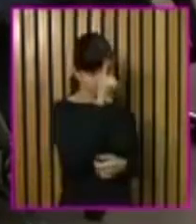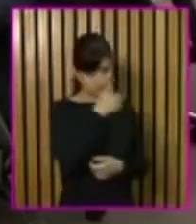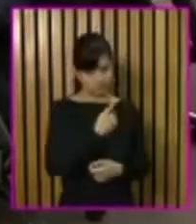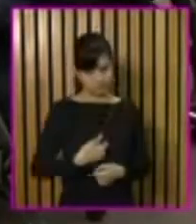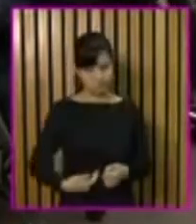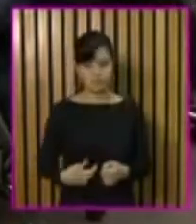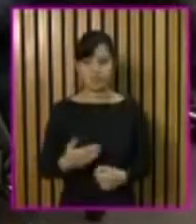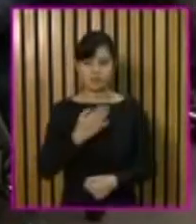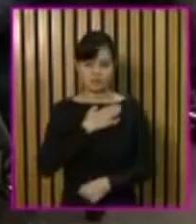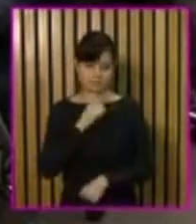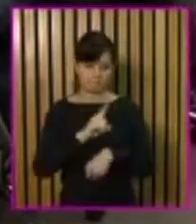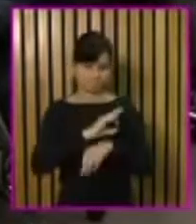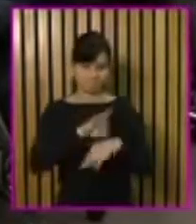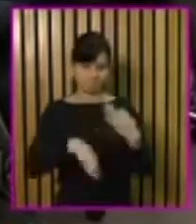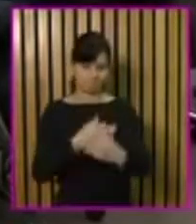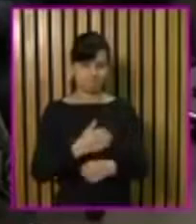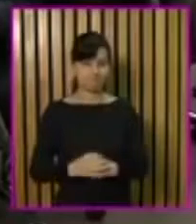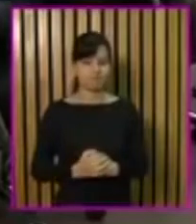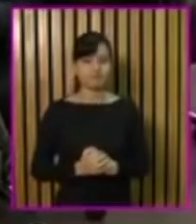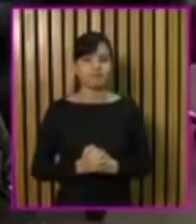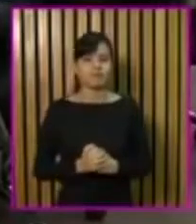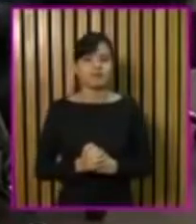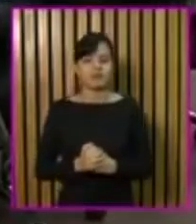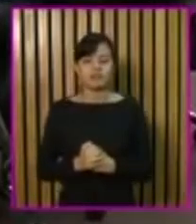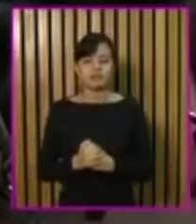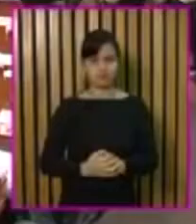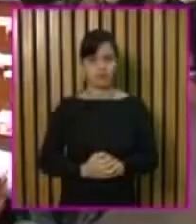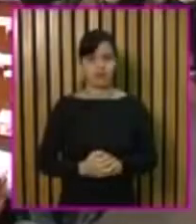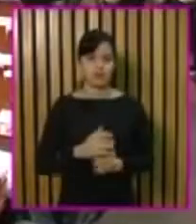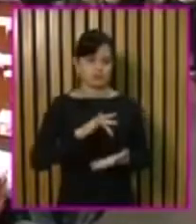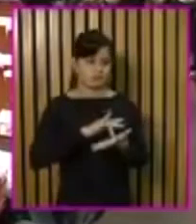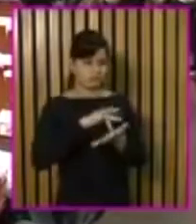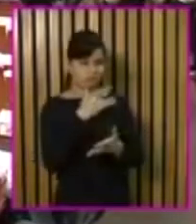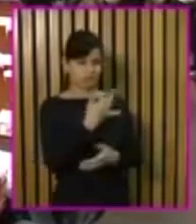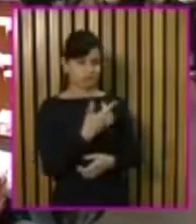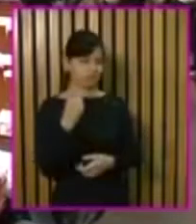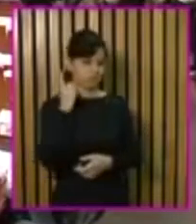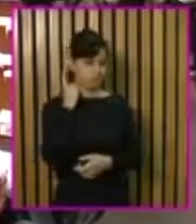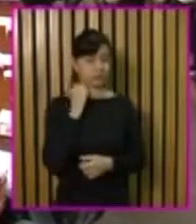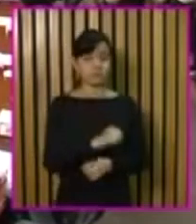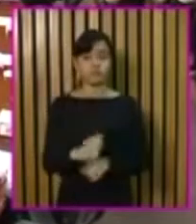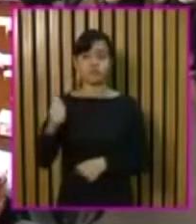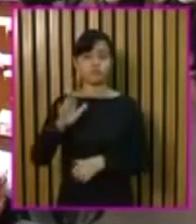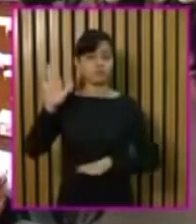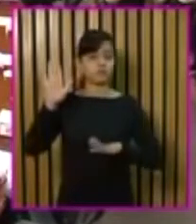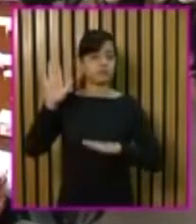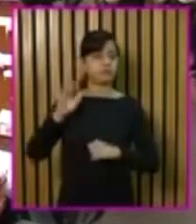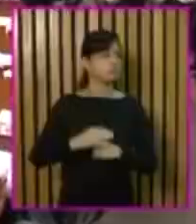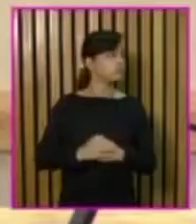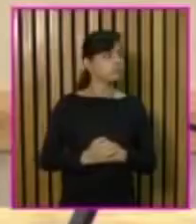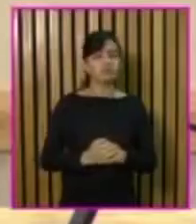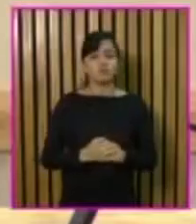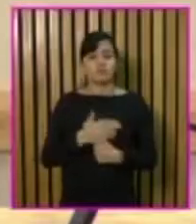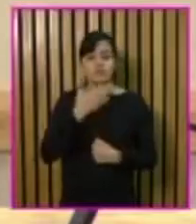la organización de cualquier proceso electoral detalló que la integración del anteproyecto del presupuesto del ine es una de las actividades